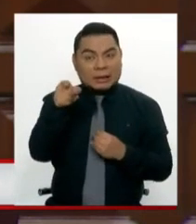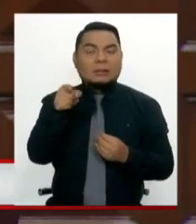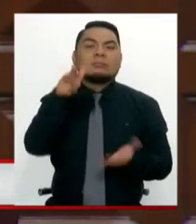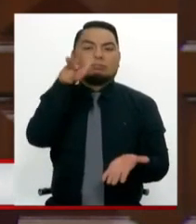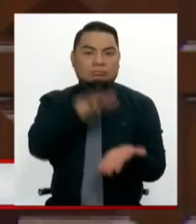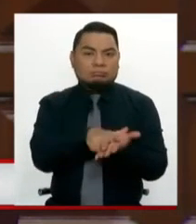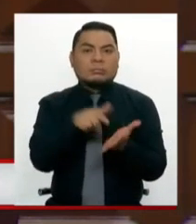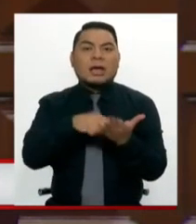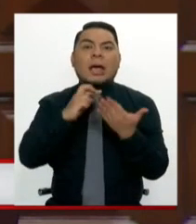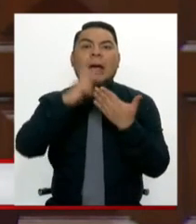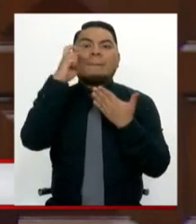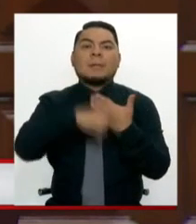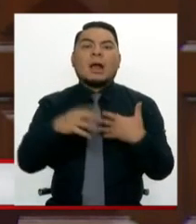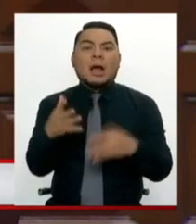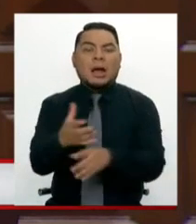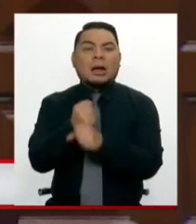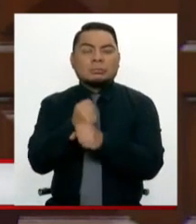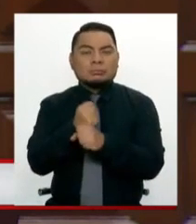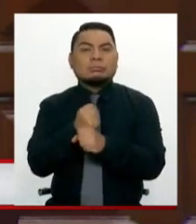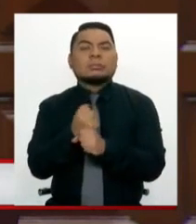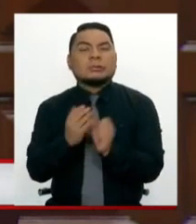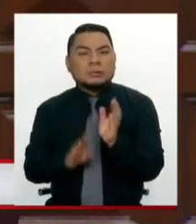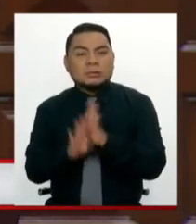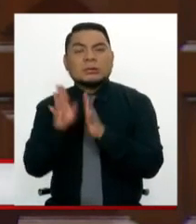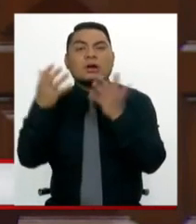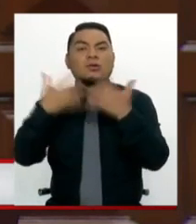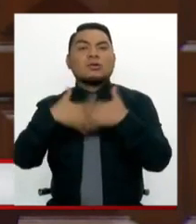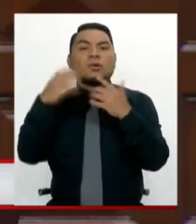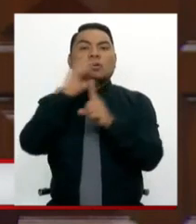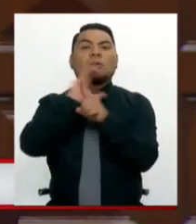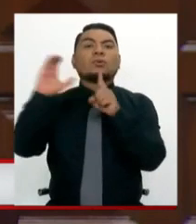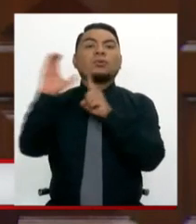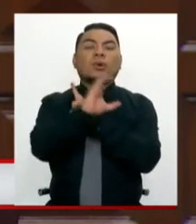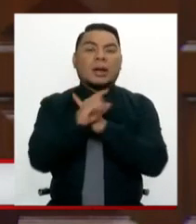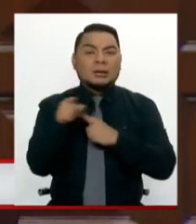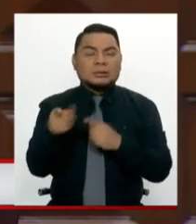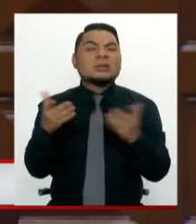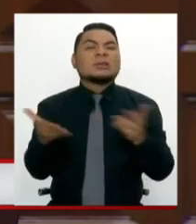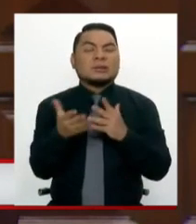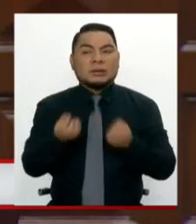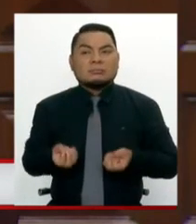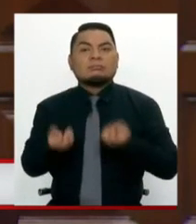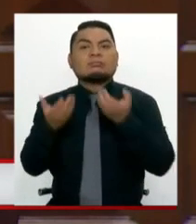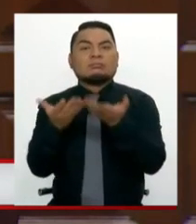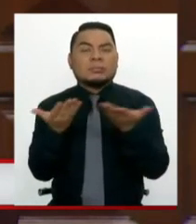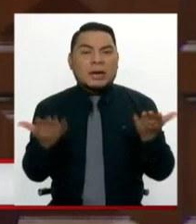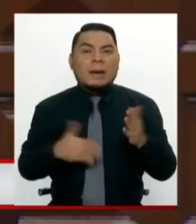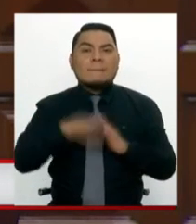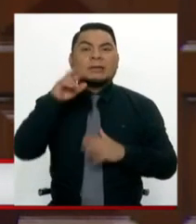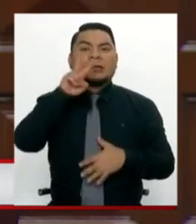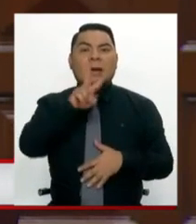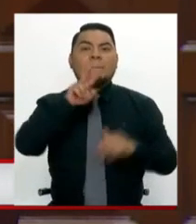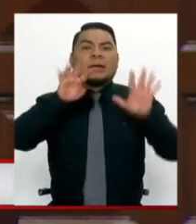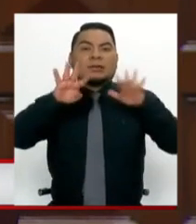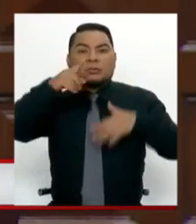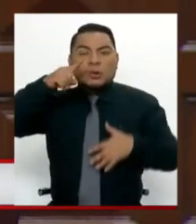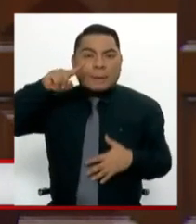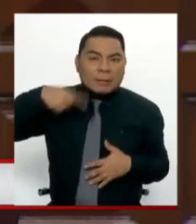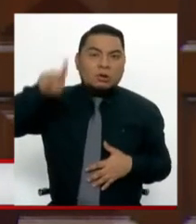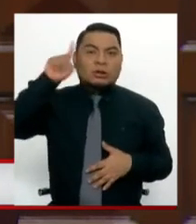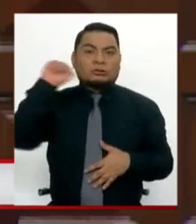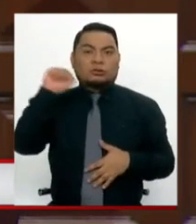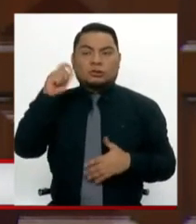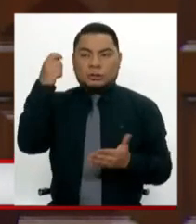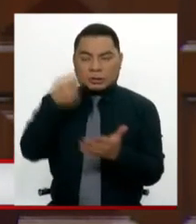aprobado el plan de recuperación de las industrias culturales por el cual se otorgarán más de 29 millones de